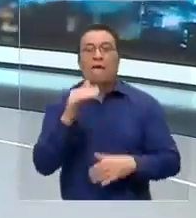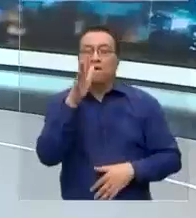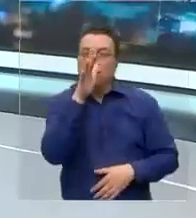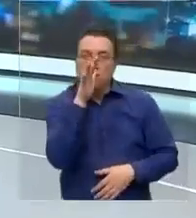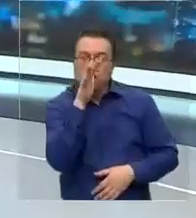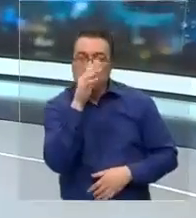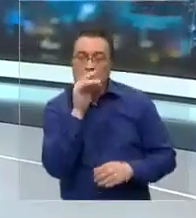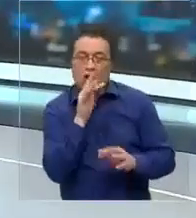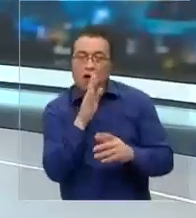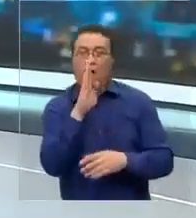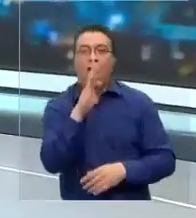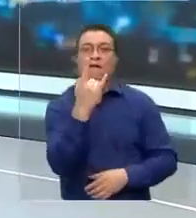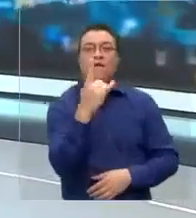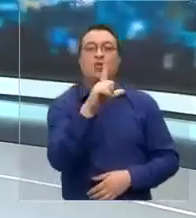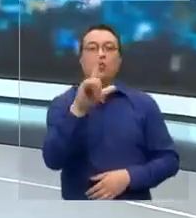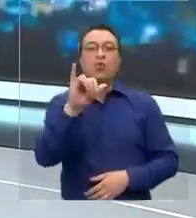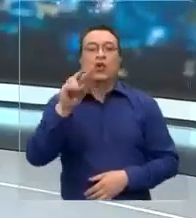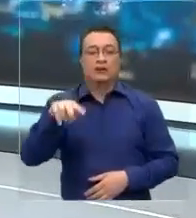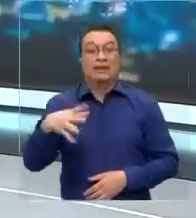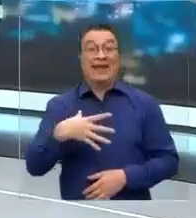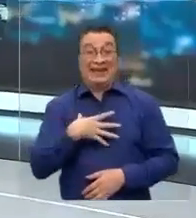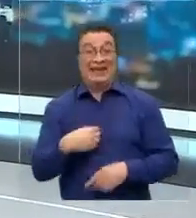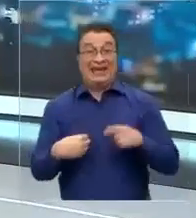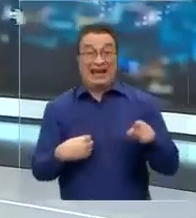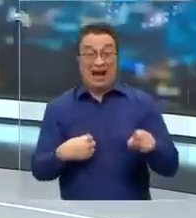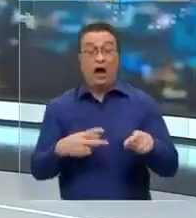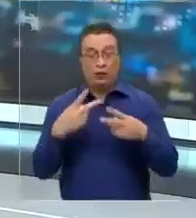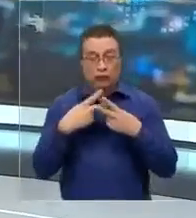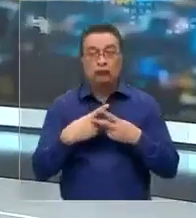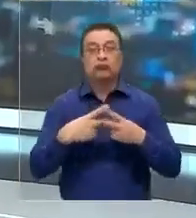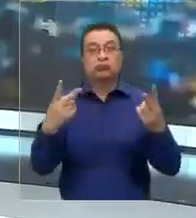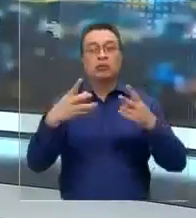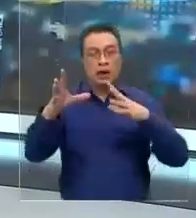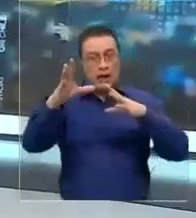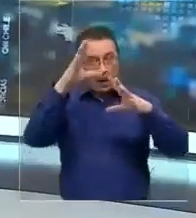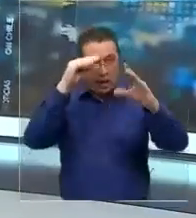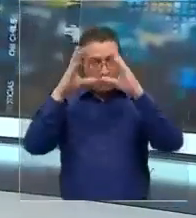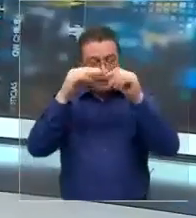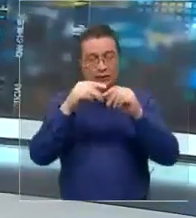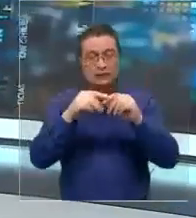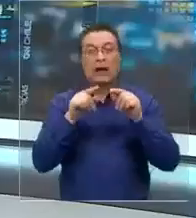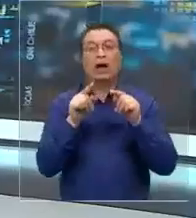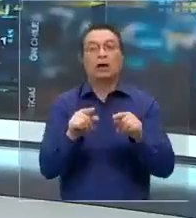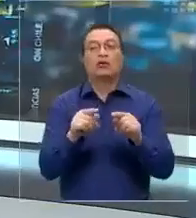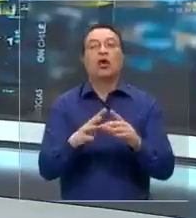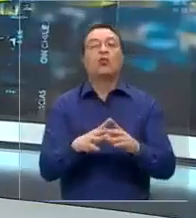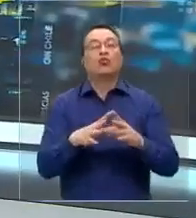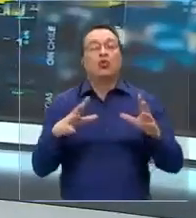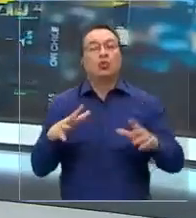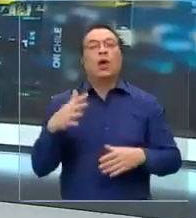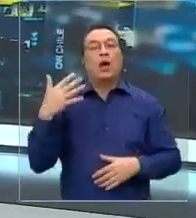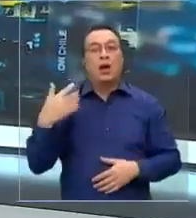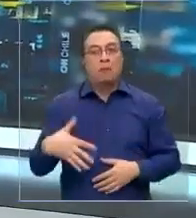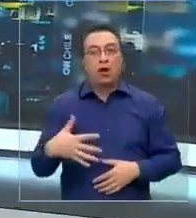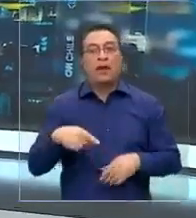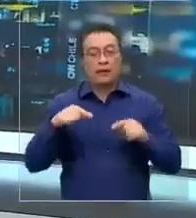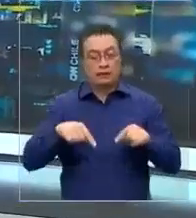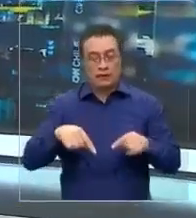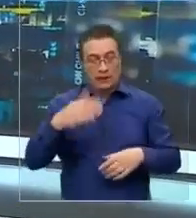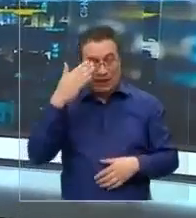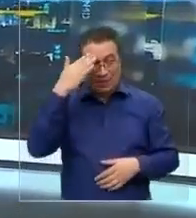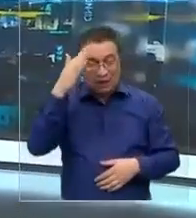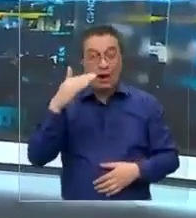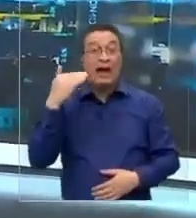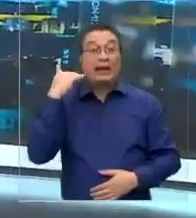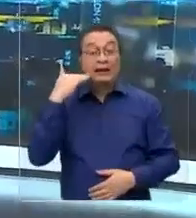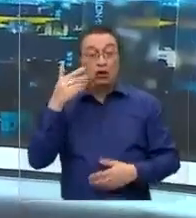que asegura está viviendo su hija y que lo motivó a compartir su experiencia. Algo tremendamente relevante, sobre todo en estos días. Los